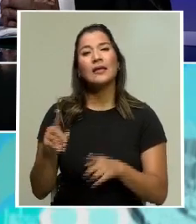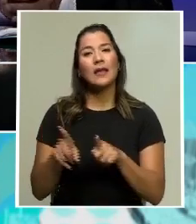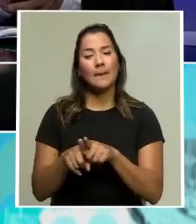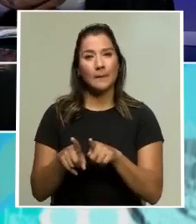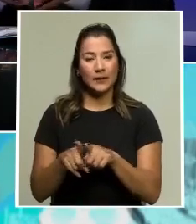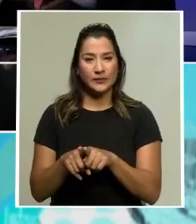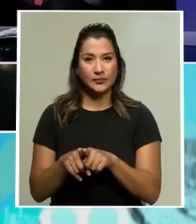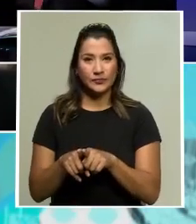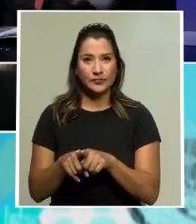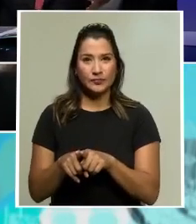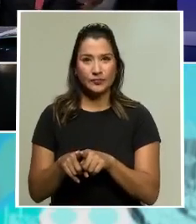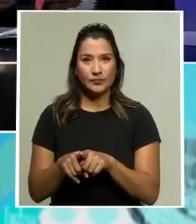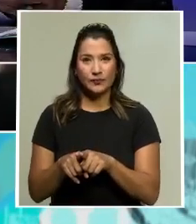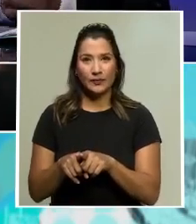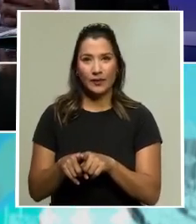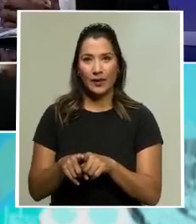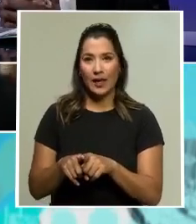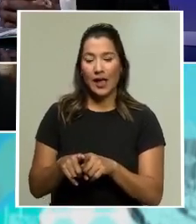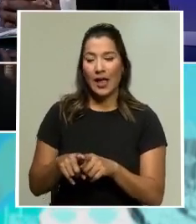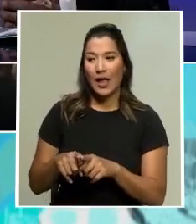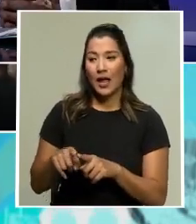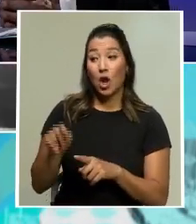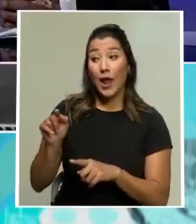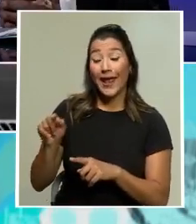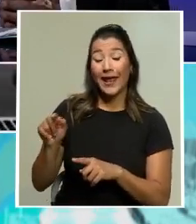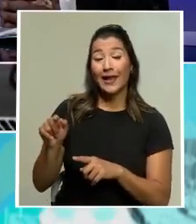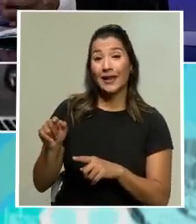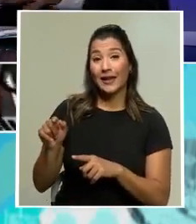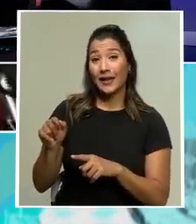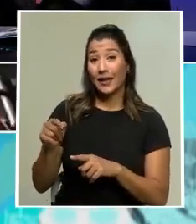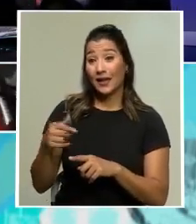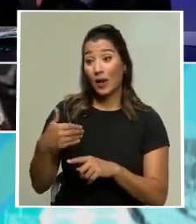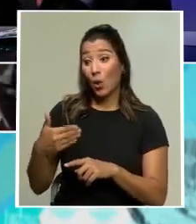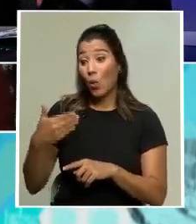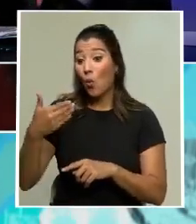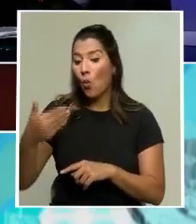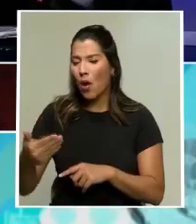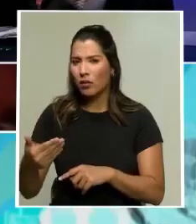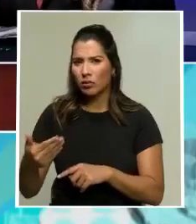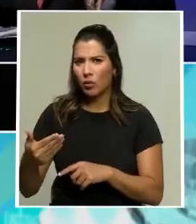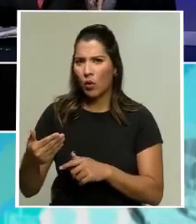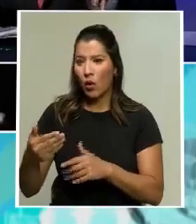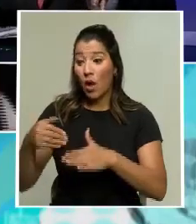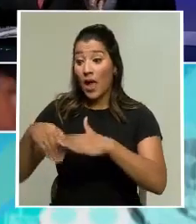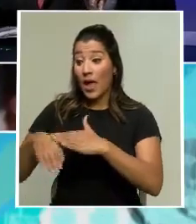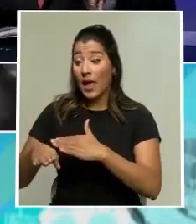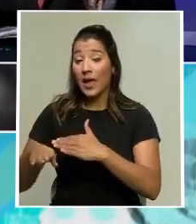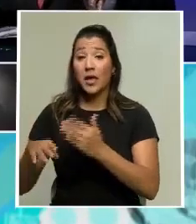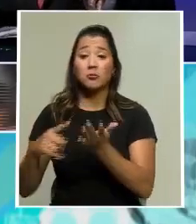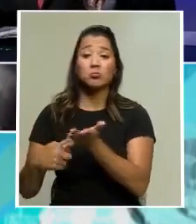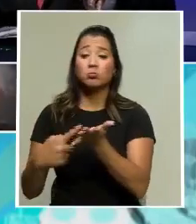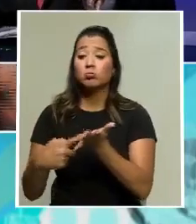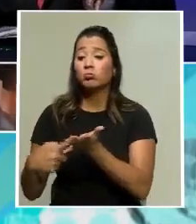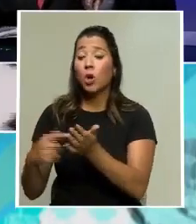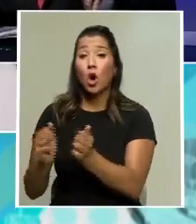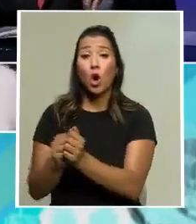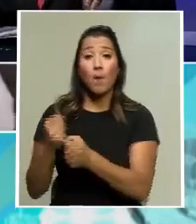caso que llamó mucho la publicidad fue cuando en un desacuerdo en una mesa del Consejo